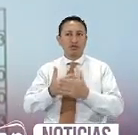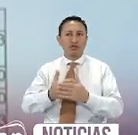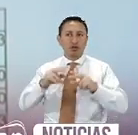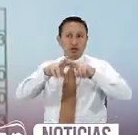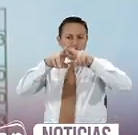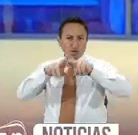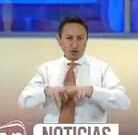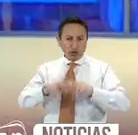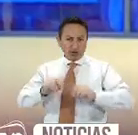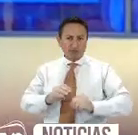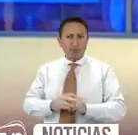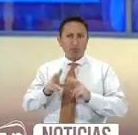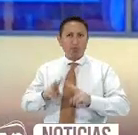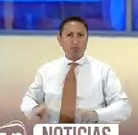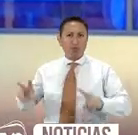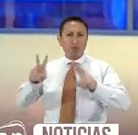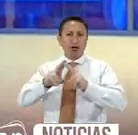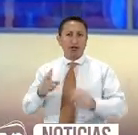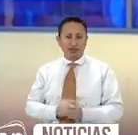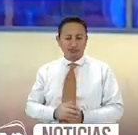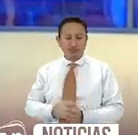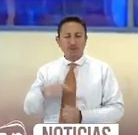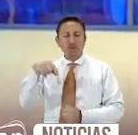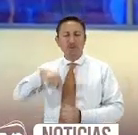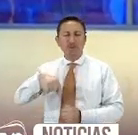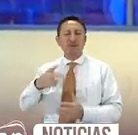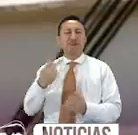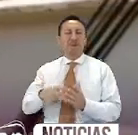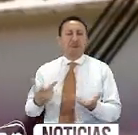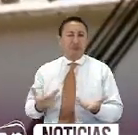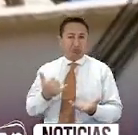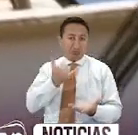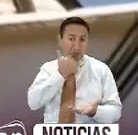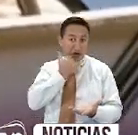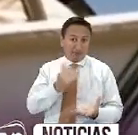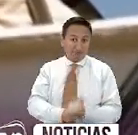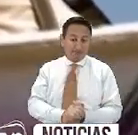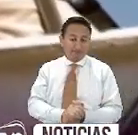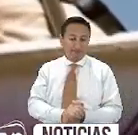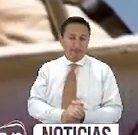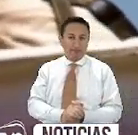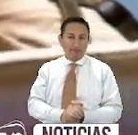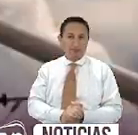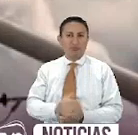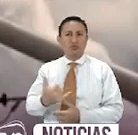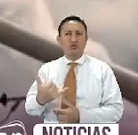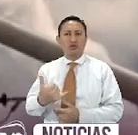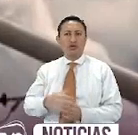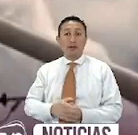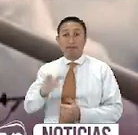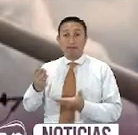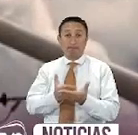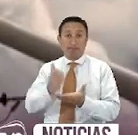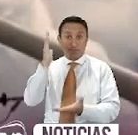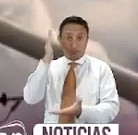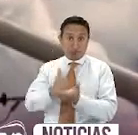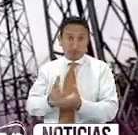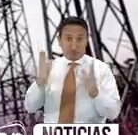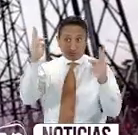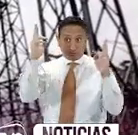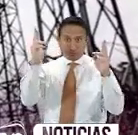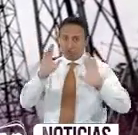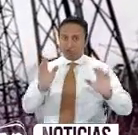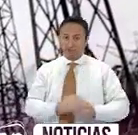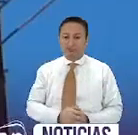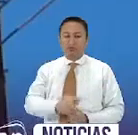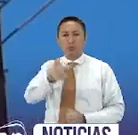auditoría para revisar los valores y detectar posibles anomalías. Mientras tanto, tampoco se realizarán cortes al servicio. La